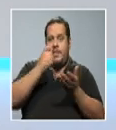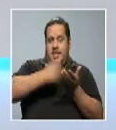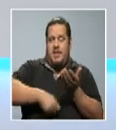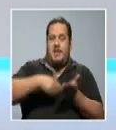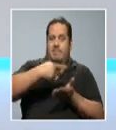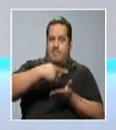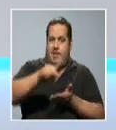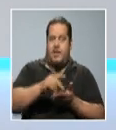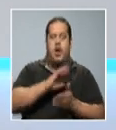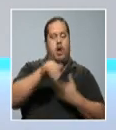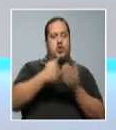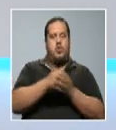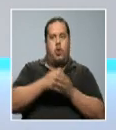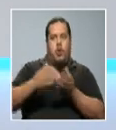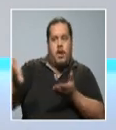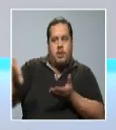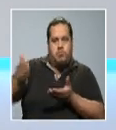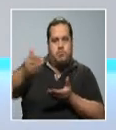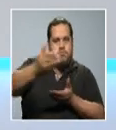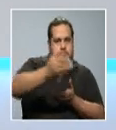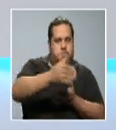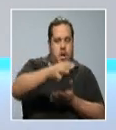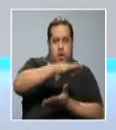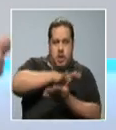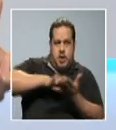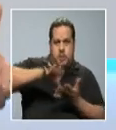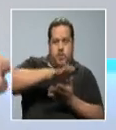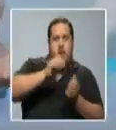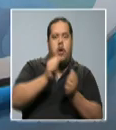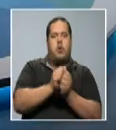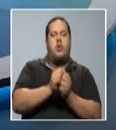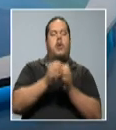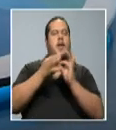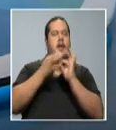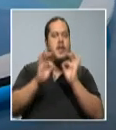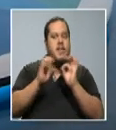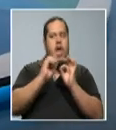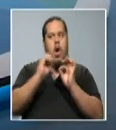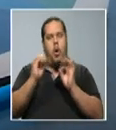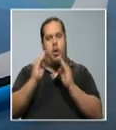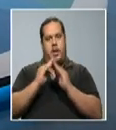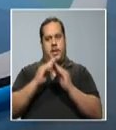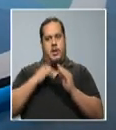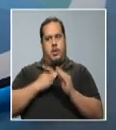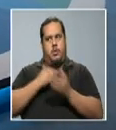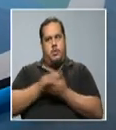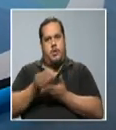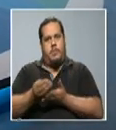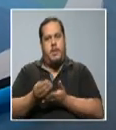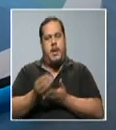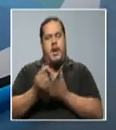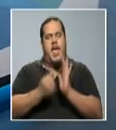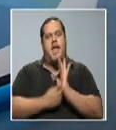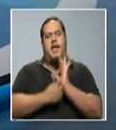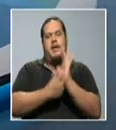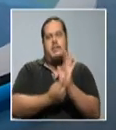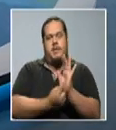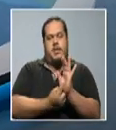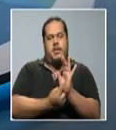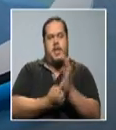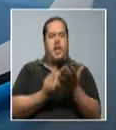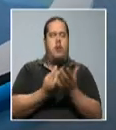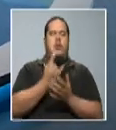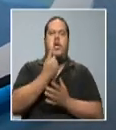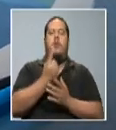Todos esos elementos combinados junto con la garantía o la vivienda que voy a adquirir representan lo que una